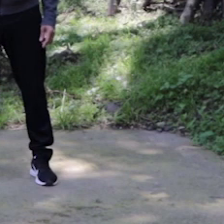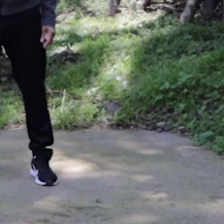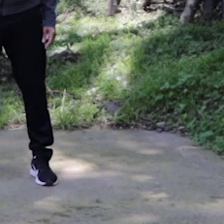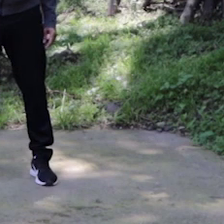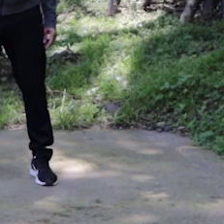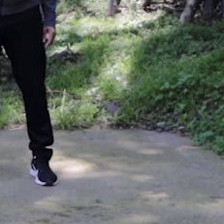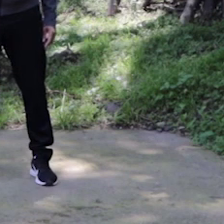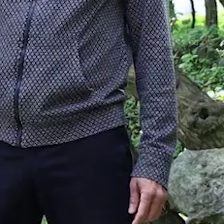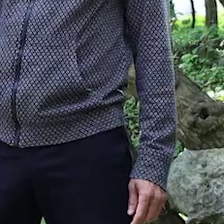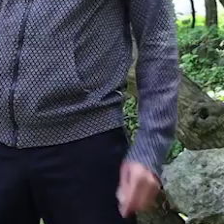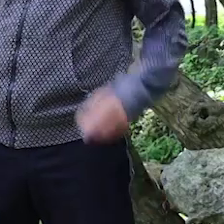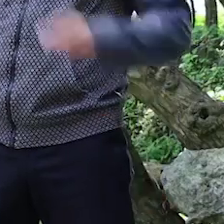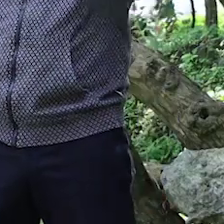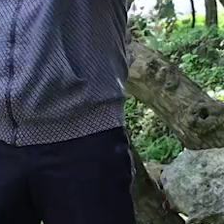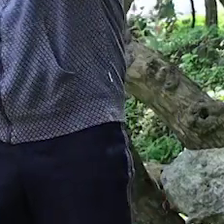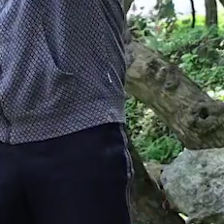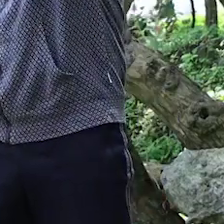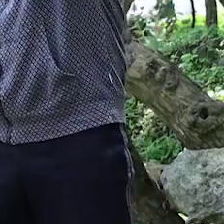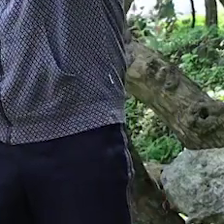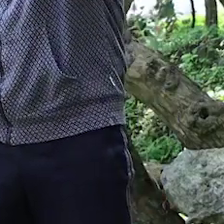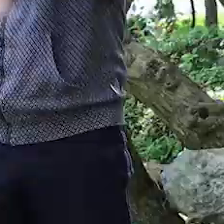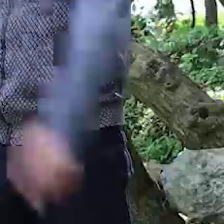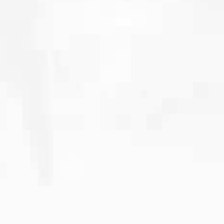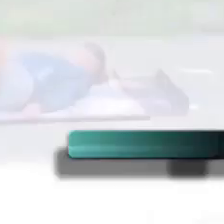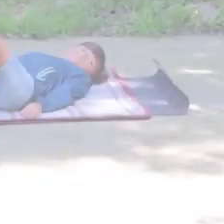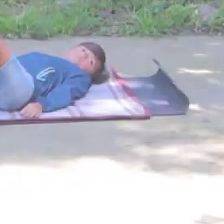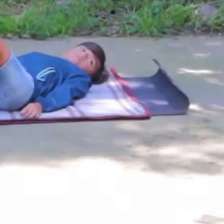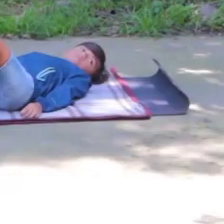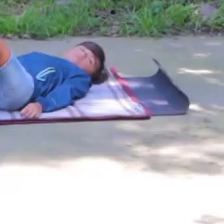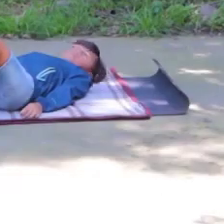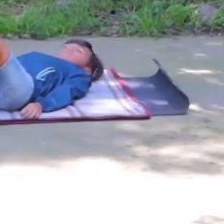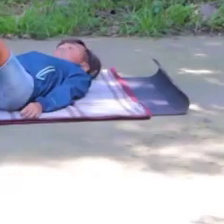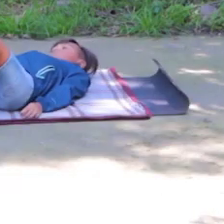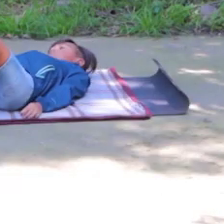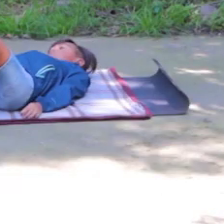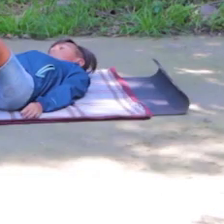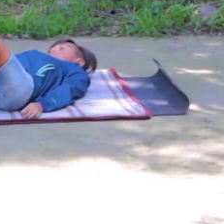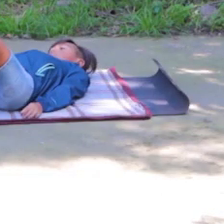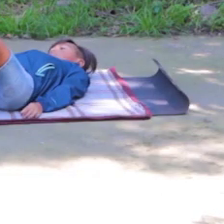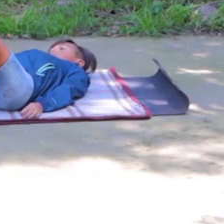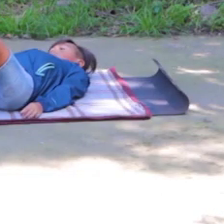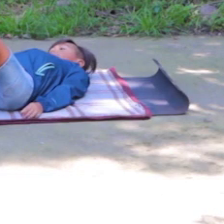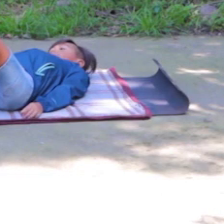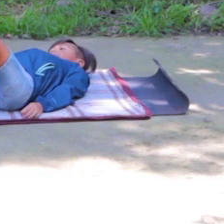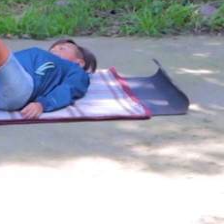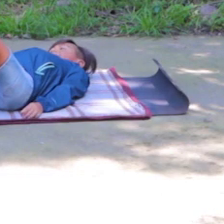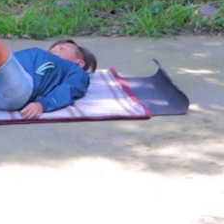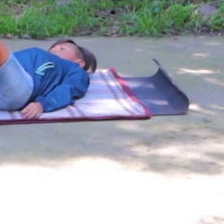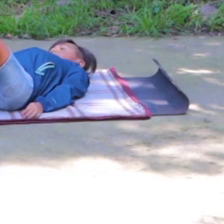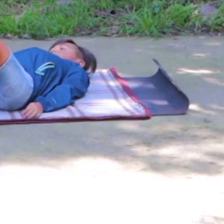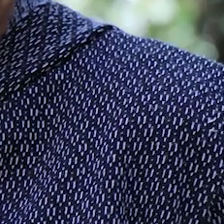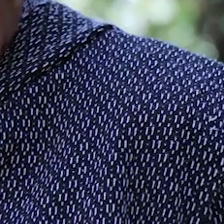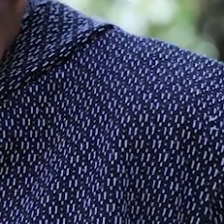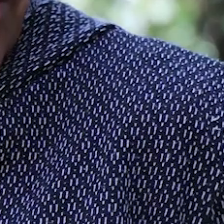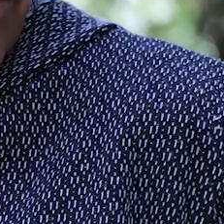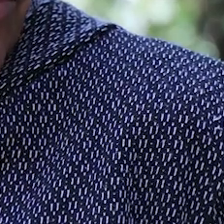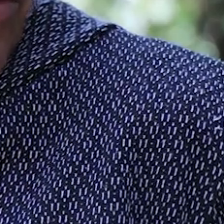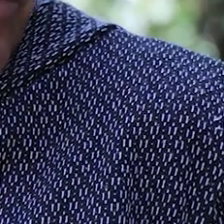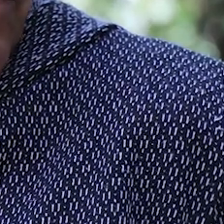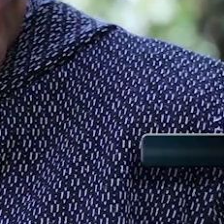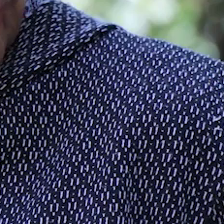Recuerda, entre clase y clase, activa tu cuerpo. Entonces, elevación de cadera para trabajar el glúteo. Nos vamos a